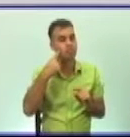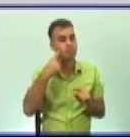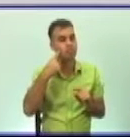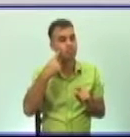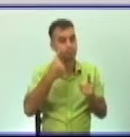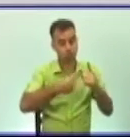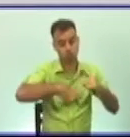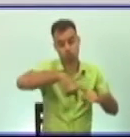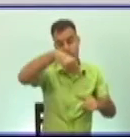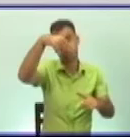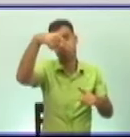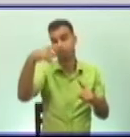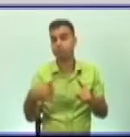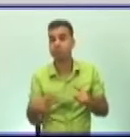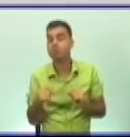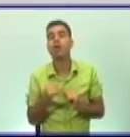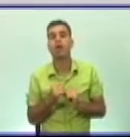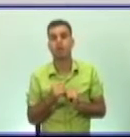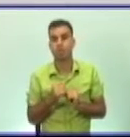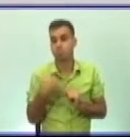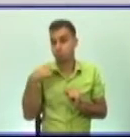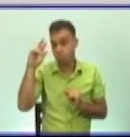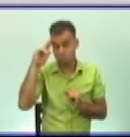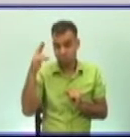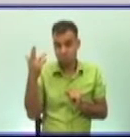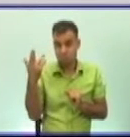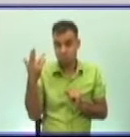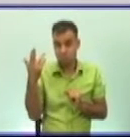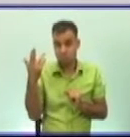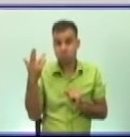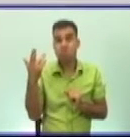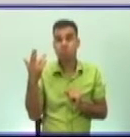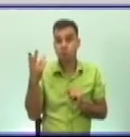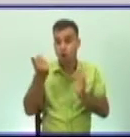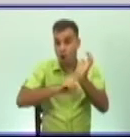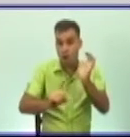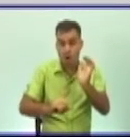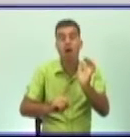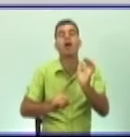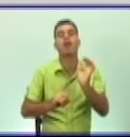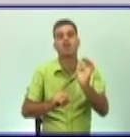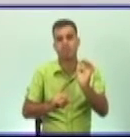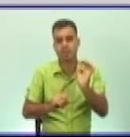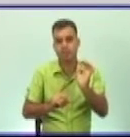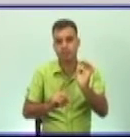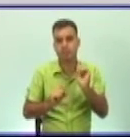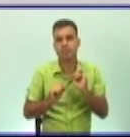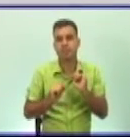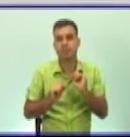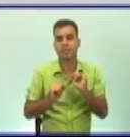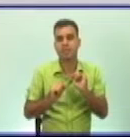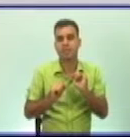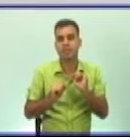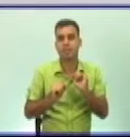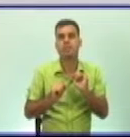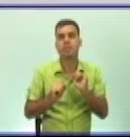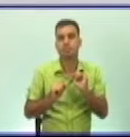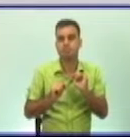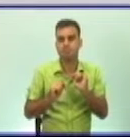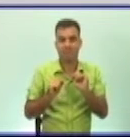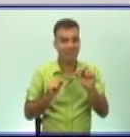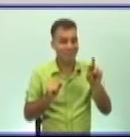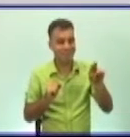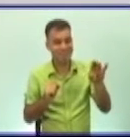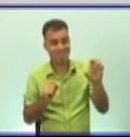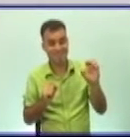amplitud de las oscilaciones, de la magnitud corriente, va a ser función entonces del valor de la resistencia activa que hay